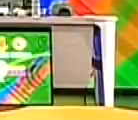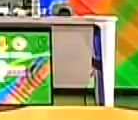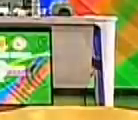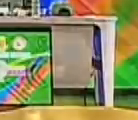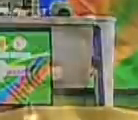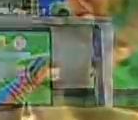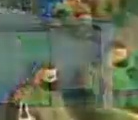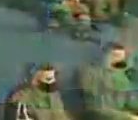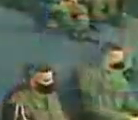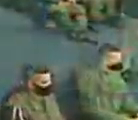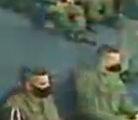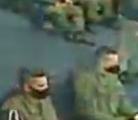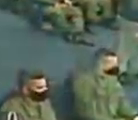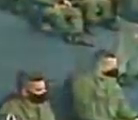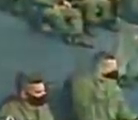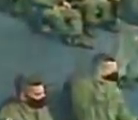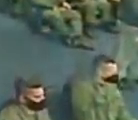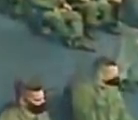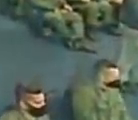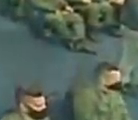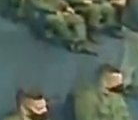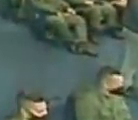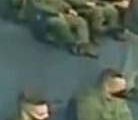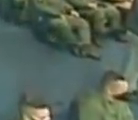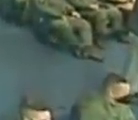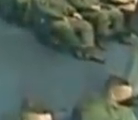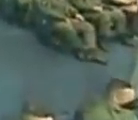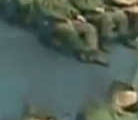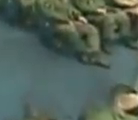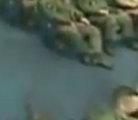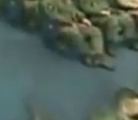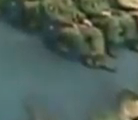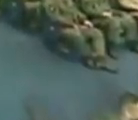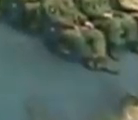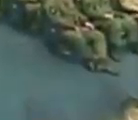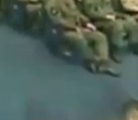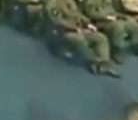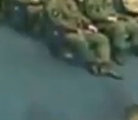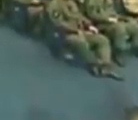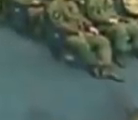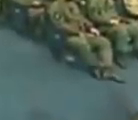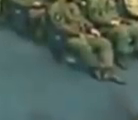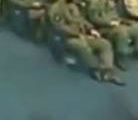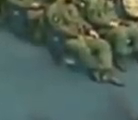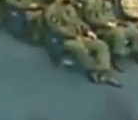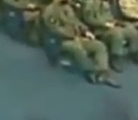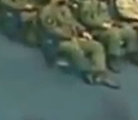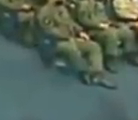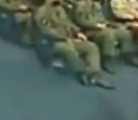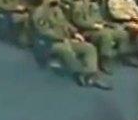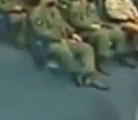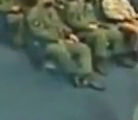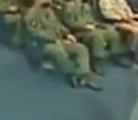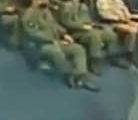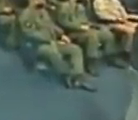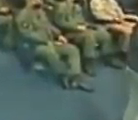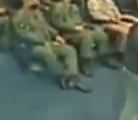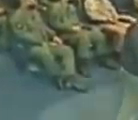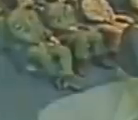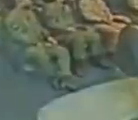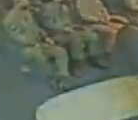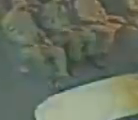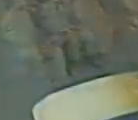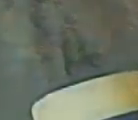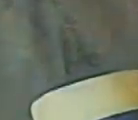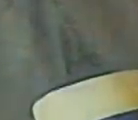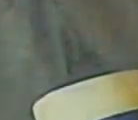veces, cuántos eventos, cuántas jornadas de trabajo con nuestro comandante supremo, Hugo